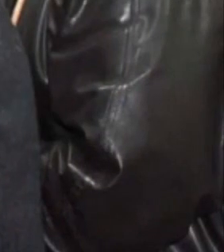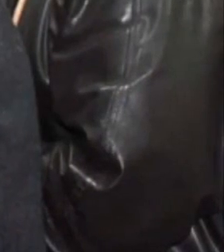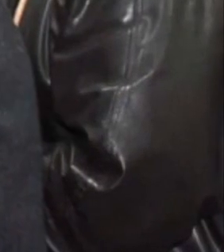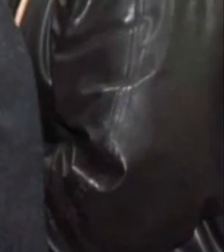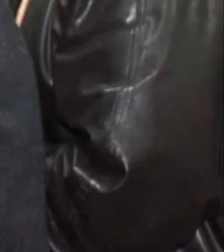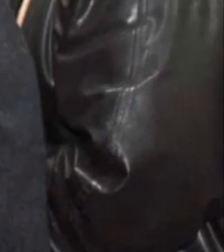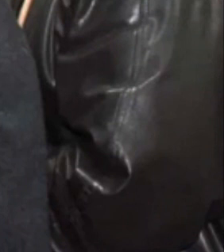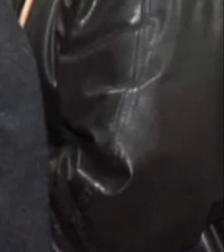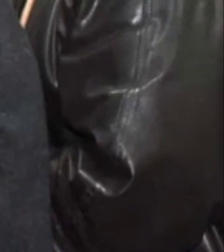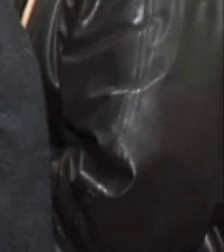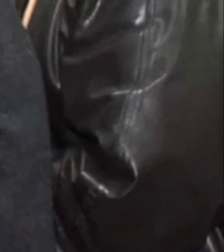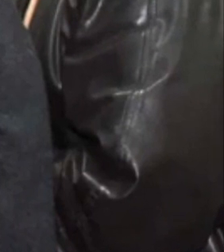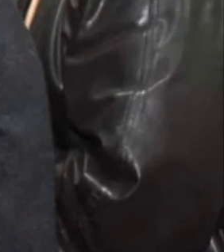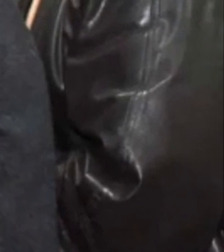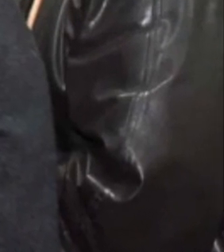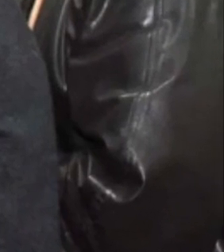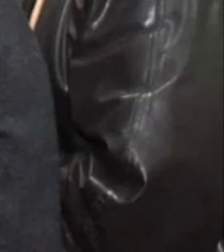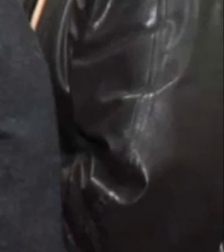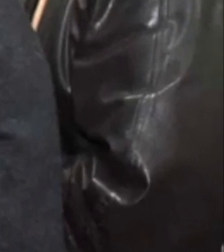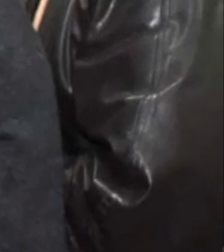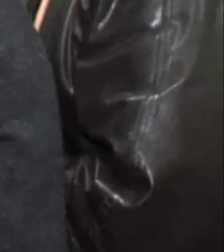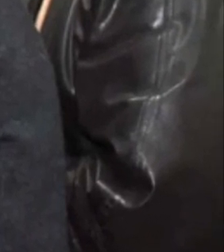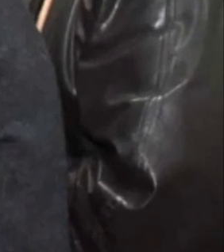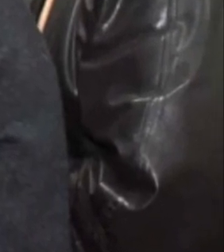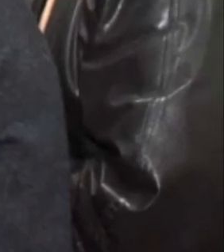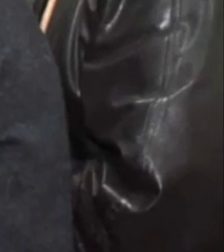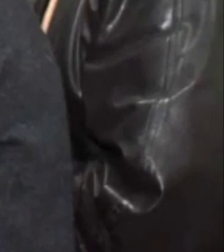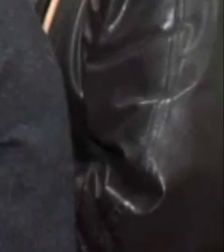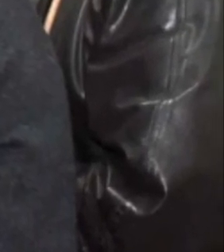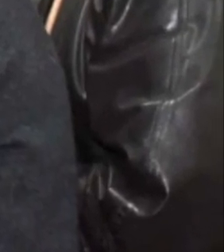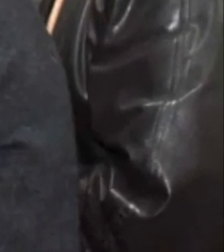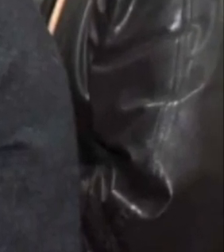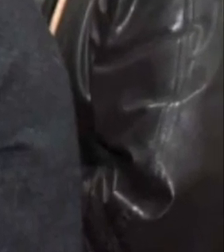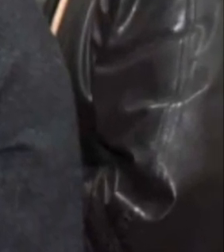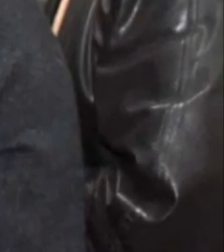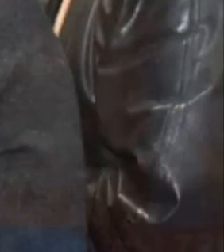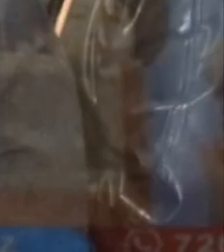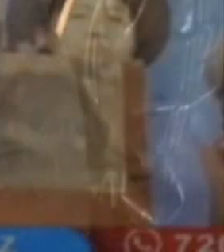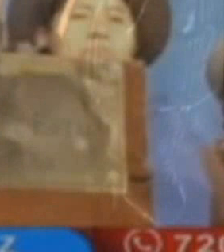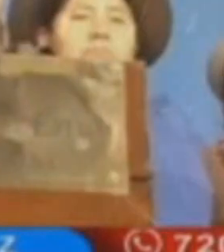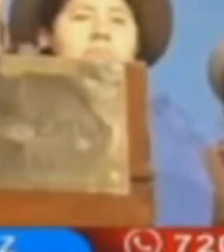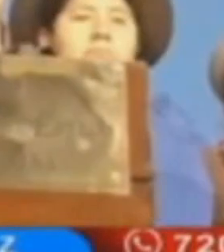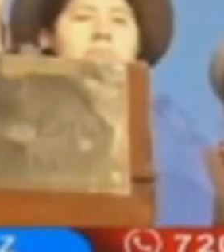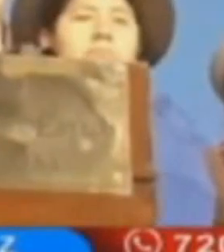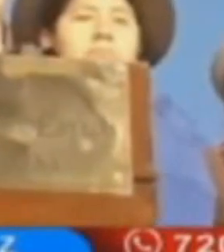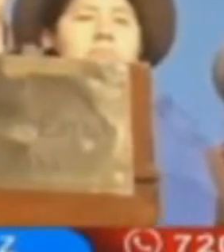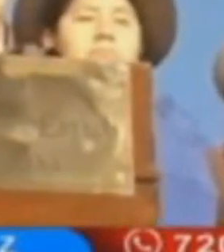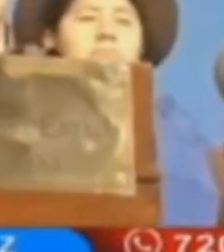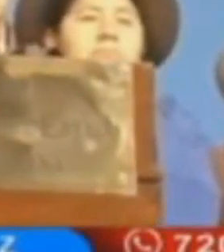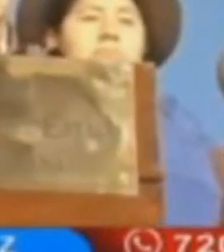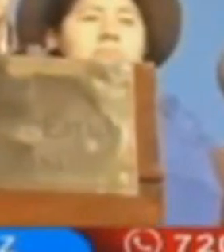del documento se dio en un acto con presencia del ministro de Gobierno, Arturo Murillo, y los máximos dirigentes de los sectores que en el